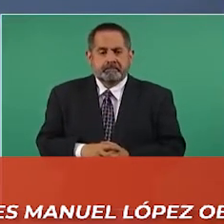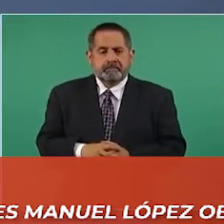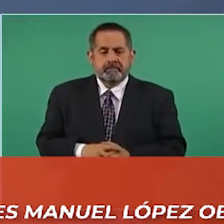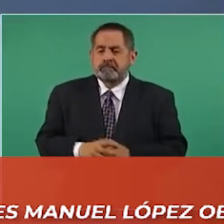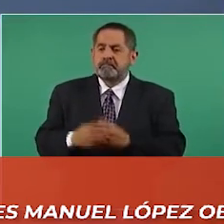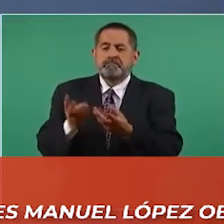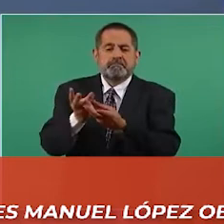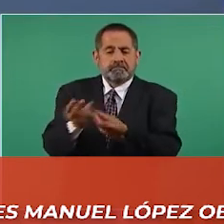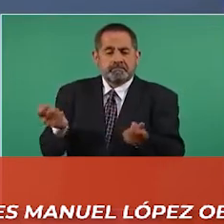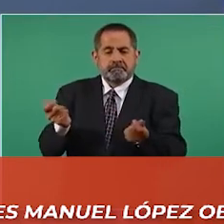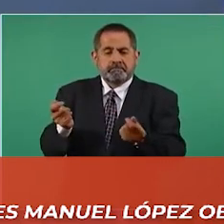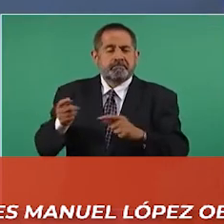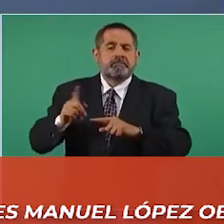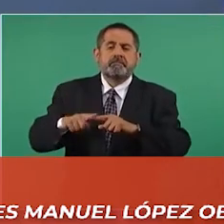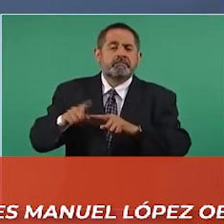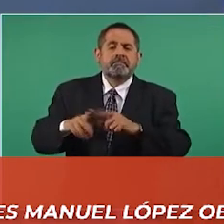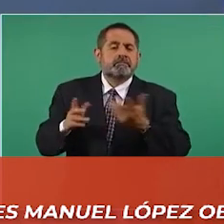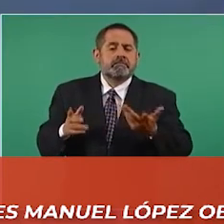ventilar